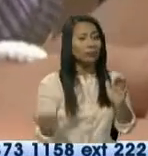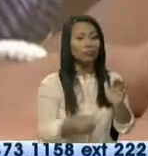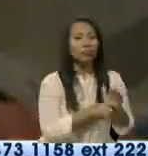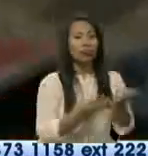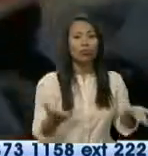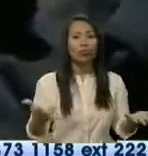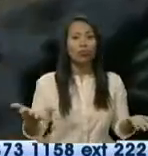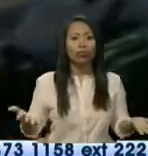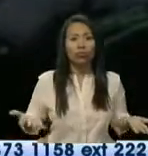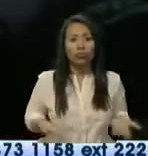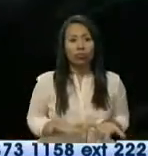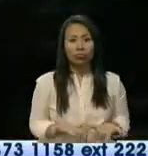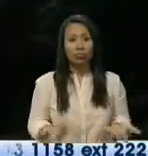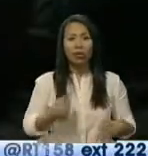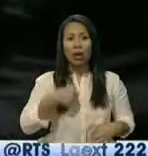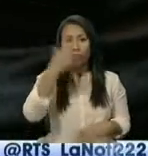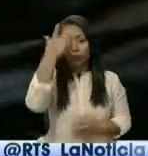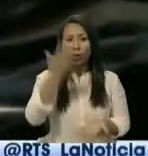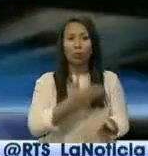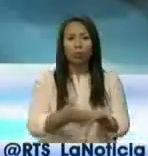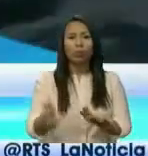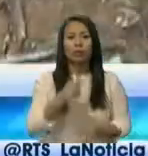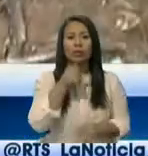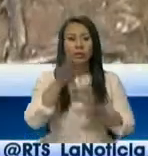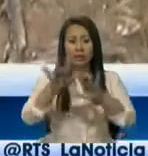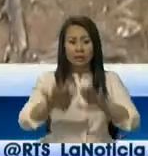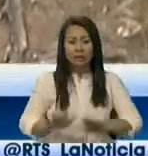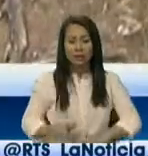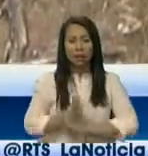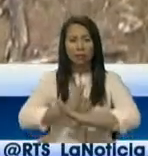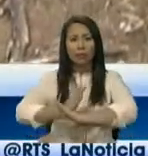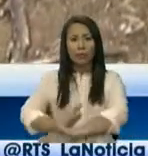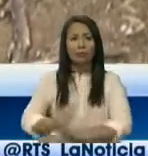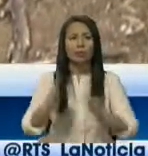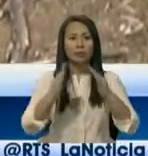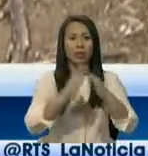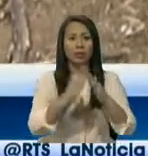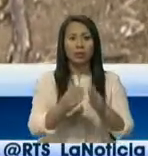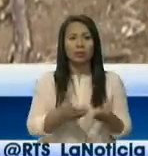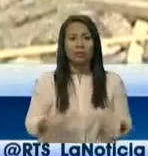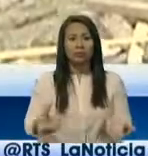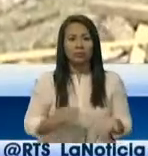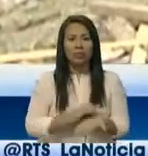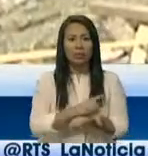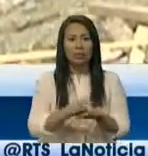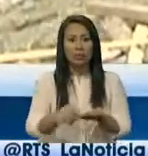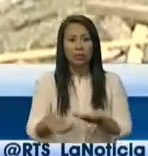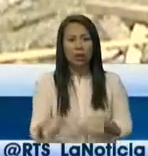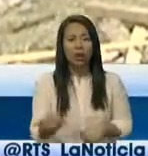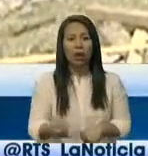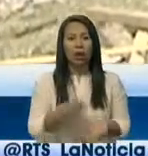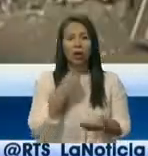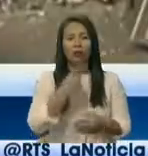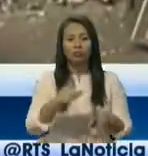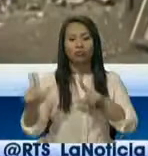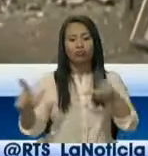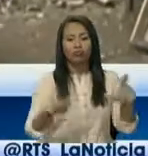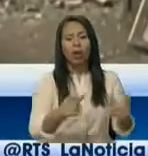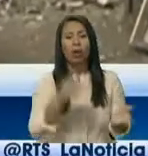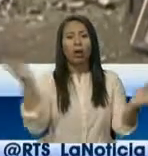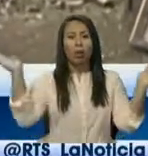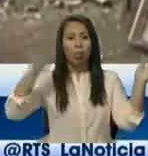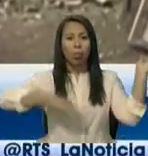la angustia tras la acción de la Secretaría de Prevención de Asentamientos Humanos Irregulares el miércoles pasado.